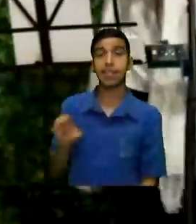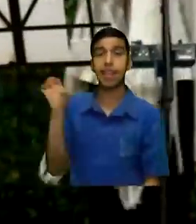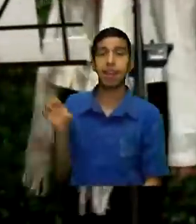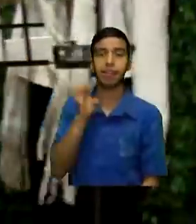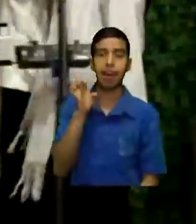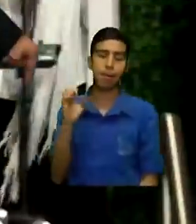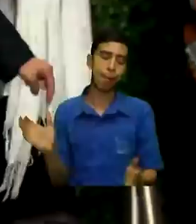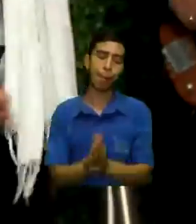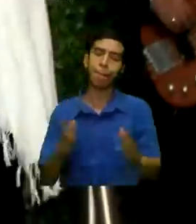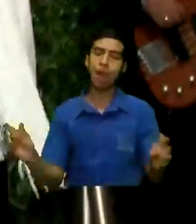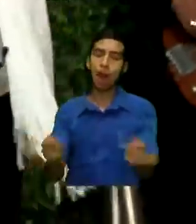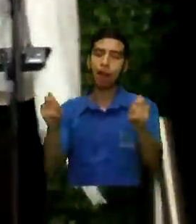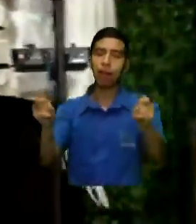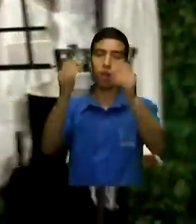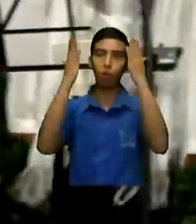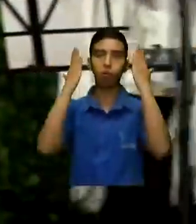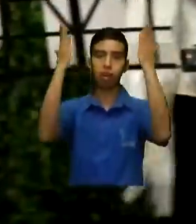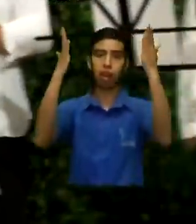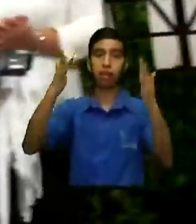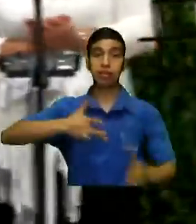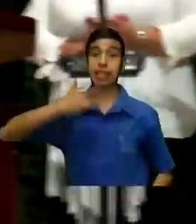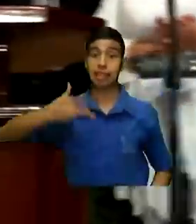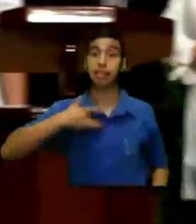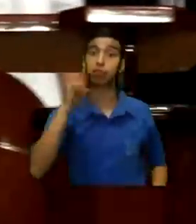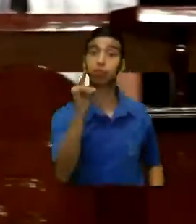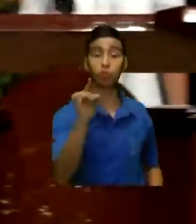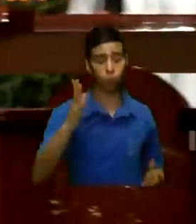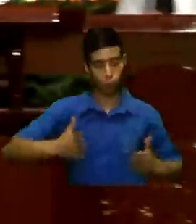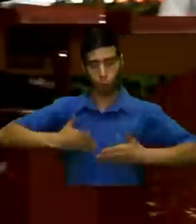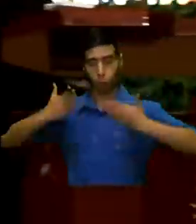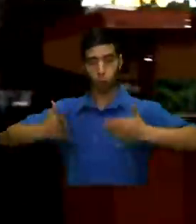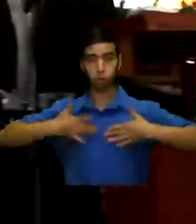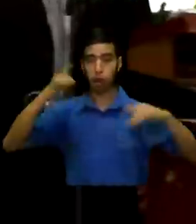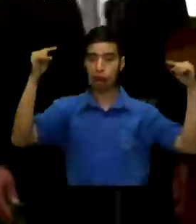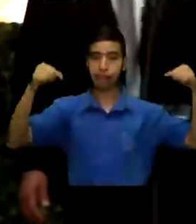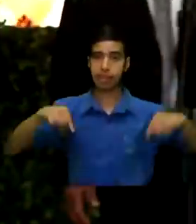Aleluya. Hay gozo esta mañana.